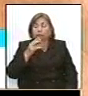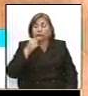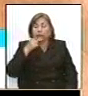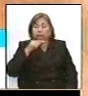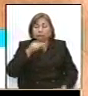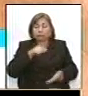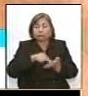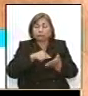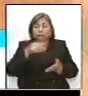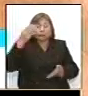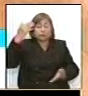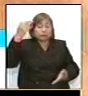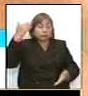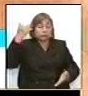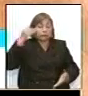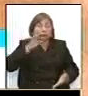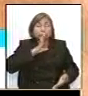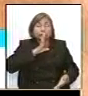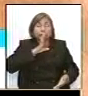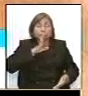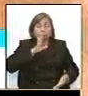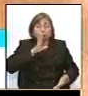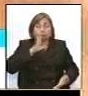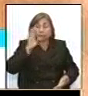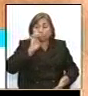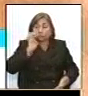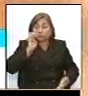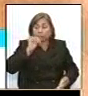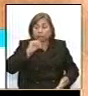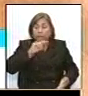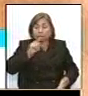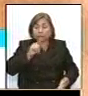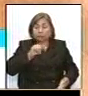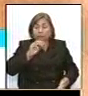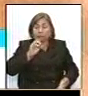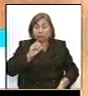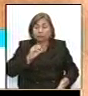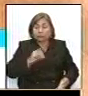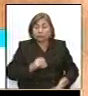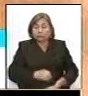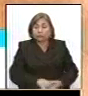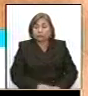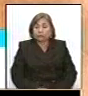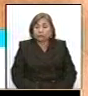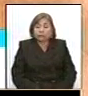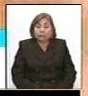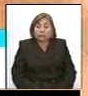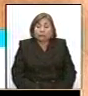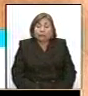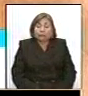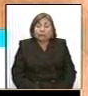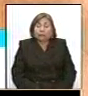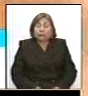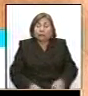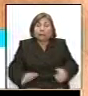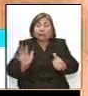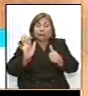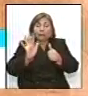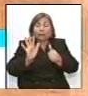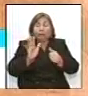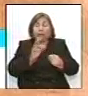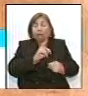entonces, en todo caso, solamente enero y marzo del 2018. Entonces, se trataban de seis informes y no de